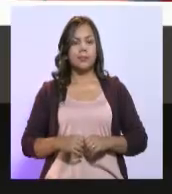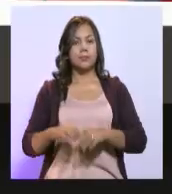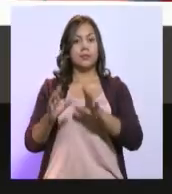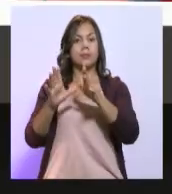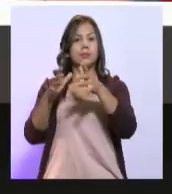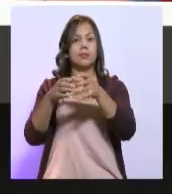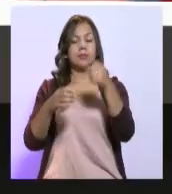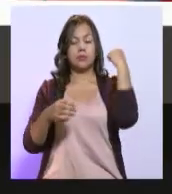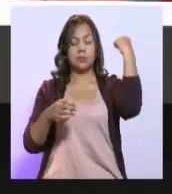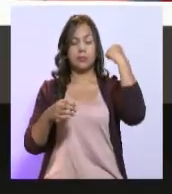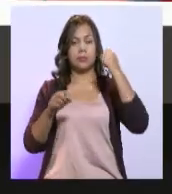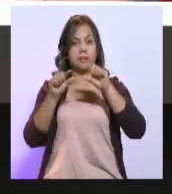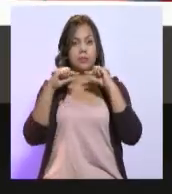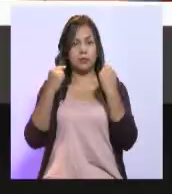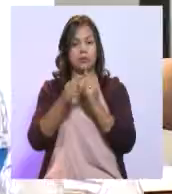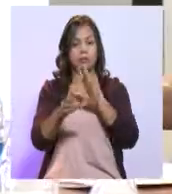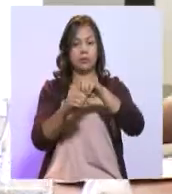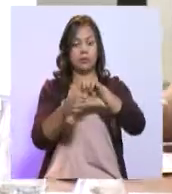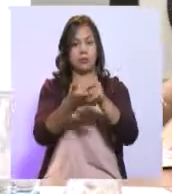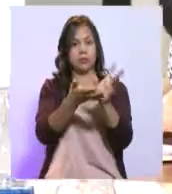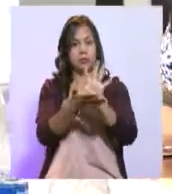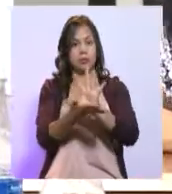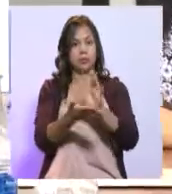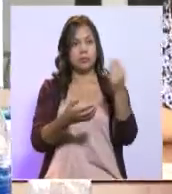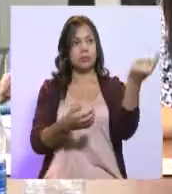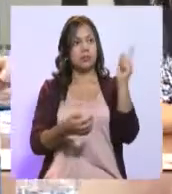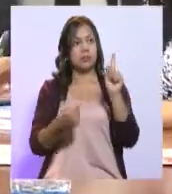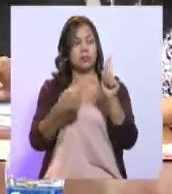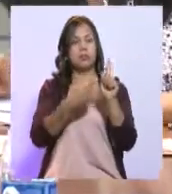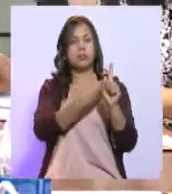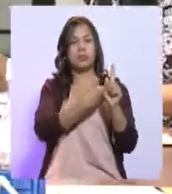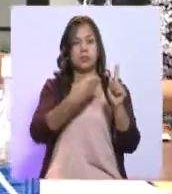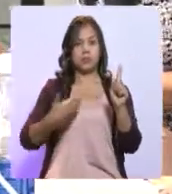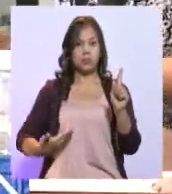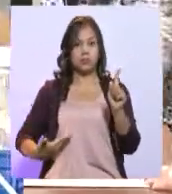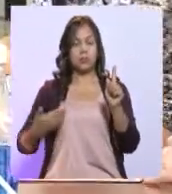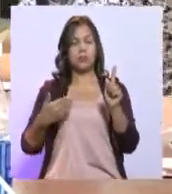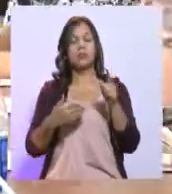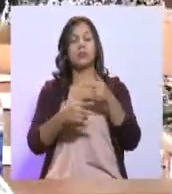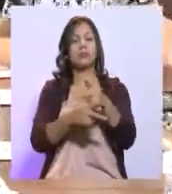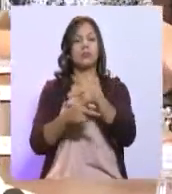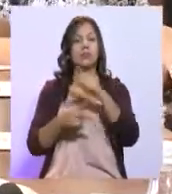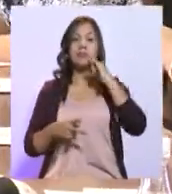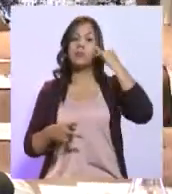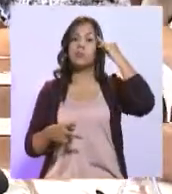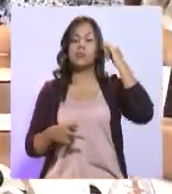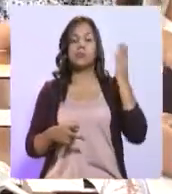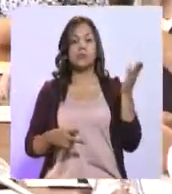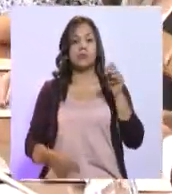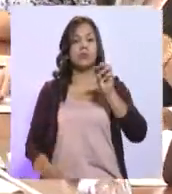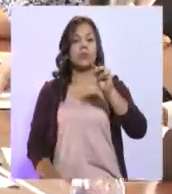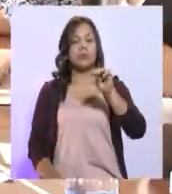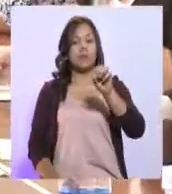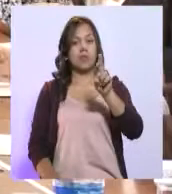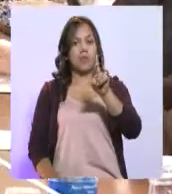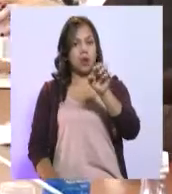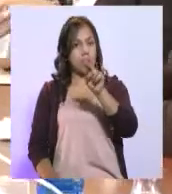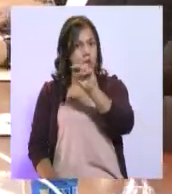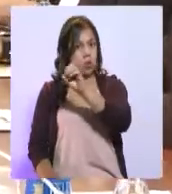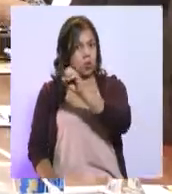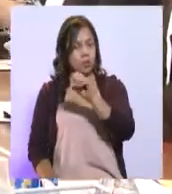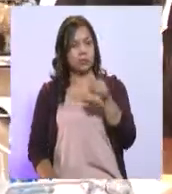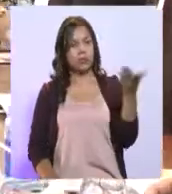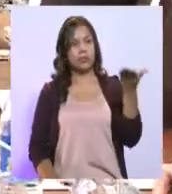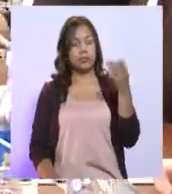Comisión de Derechos Colectivos de la Asamblea recibió al presidente del Consejo Consultivo de la Niñez y Adolescencia, Henry Moreno, quien presentó